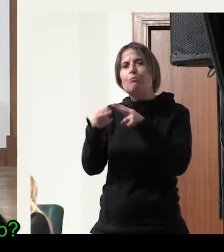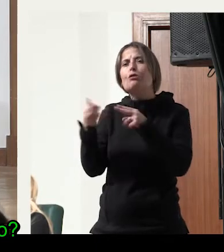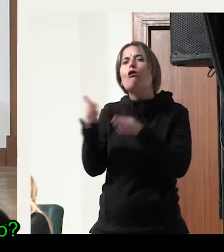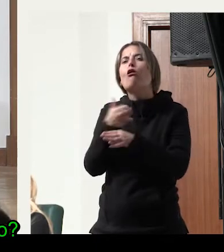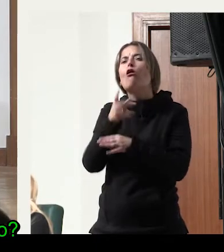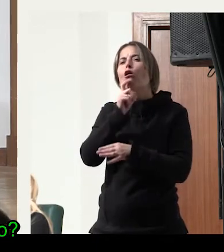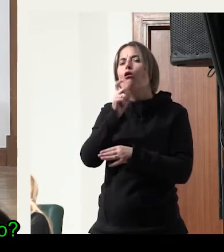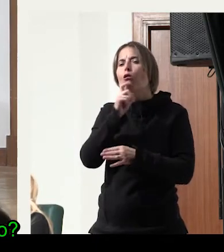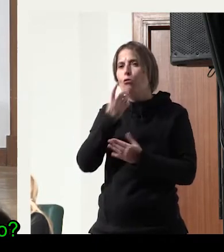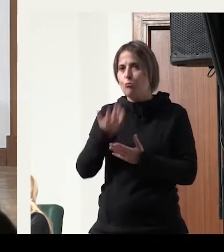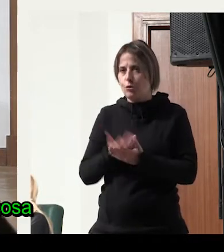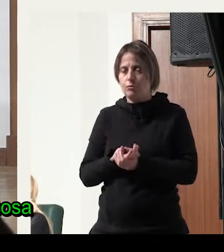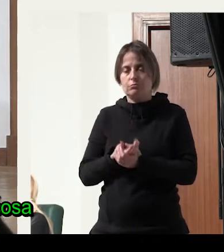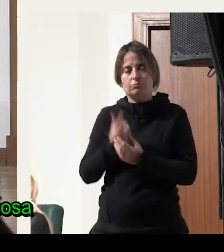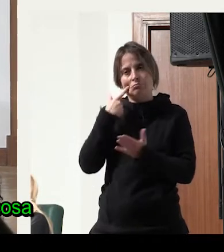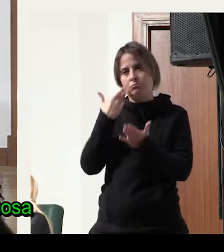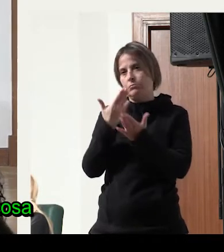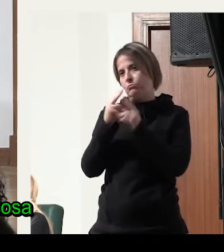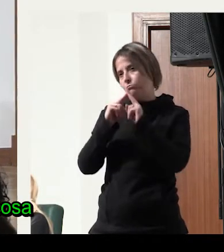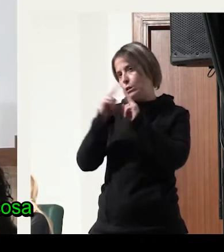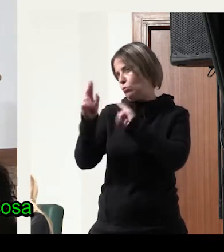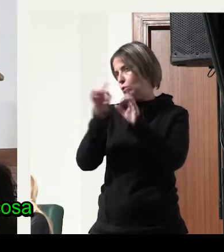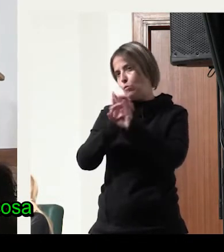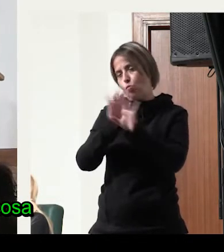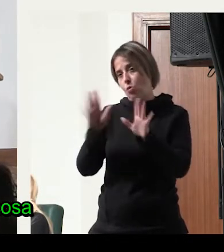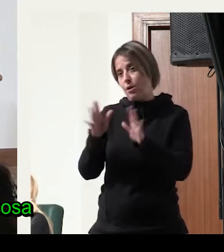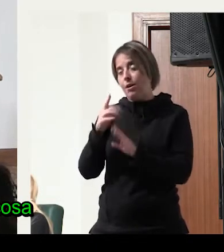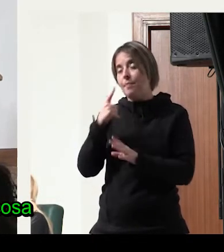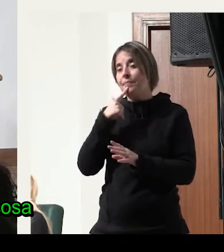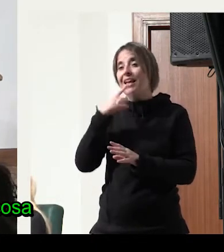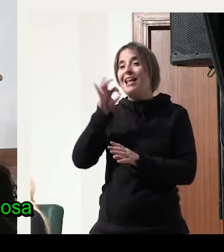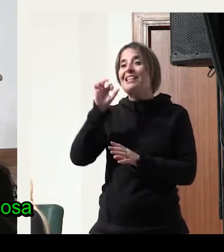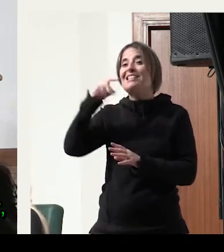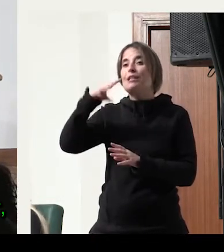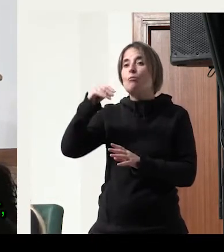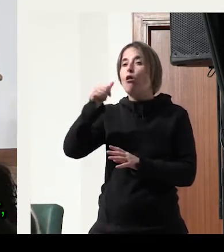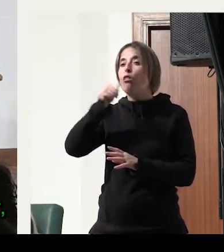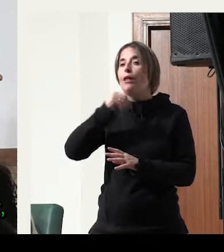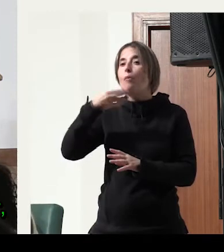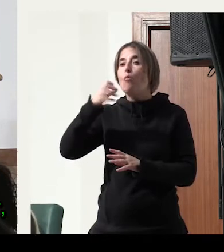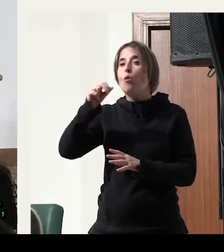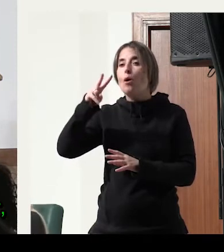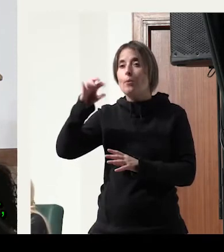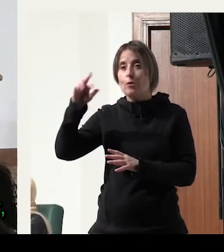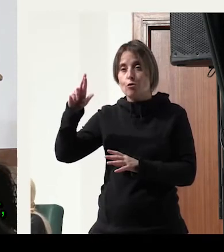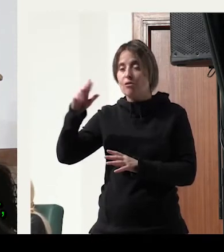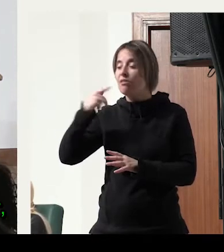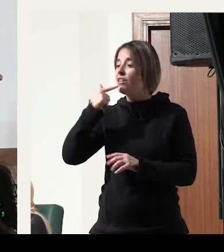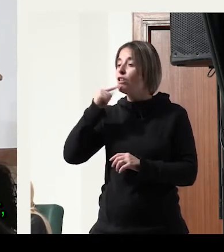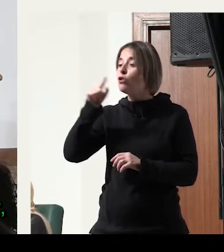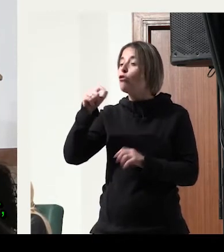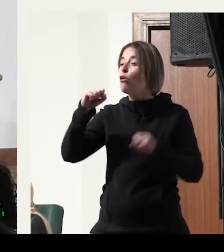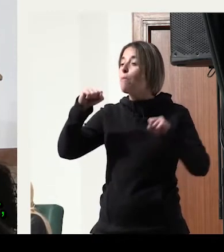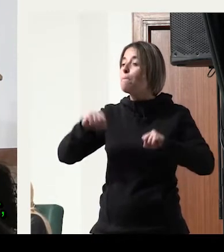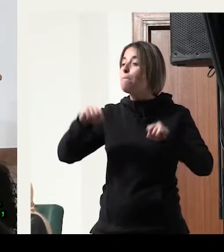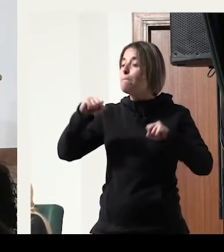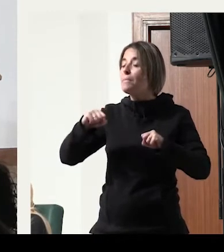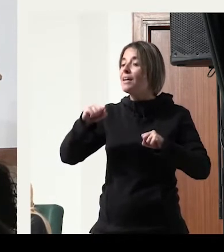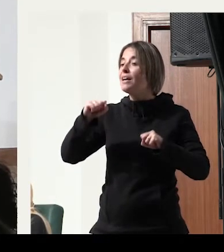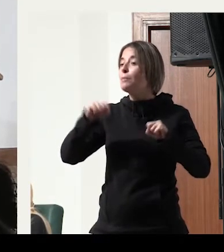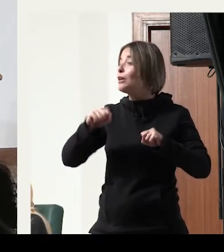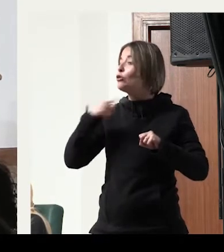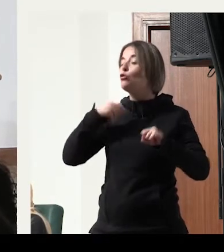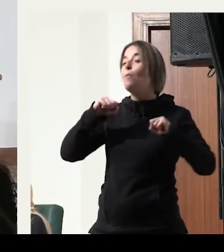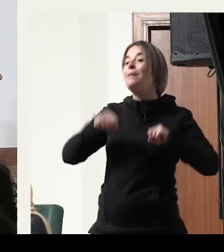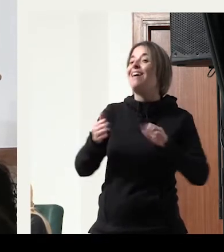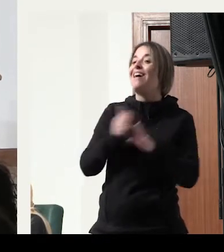es clarísimo, ¿no? Simone de Beauvoir dice una cosa que a mí me gusta mucho y ella dice, no te haces vieja de mayor, te haces vieja de joven. Quiero decir, la